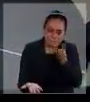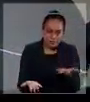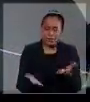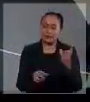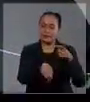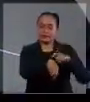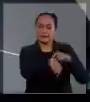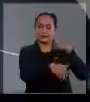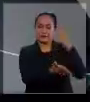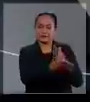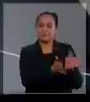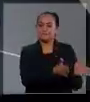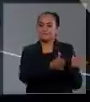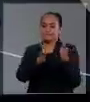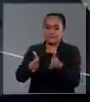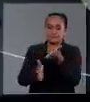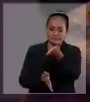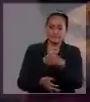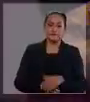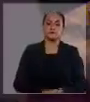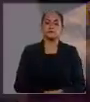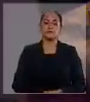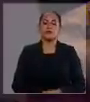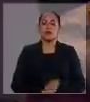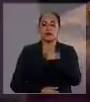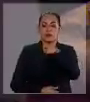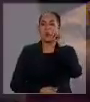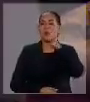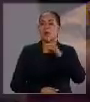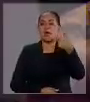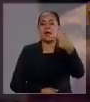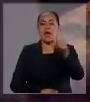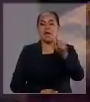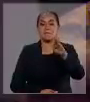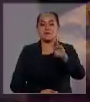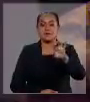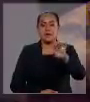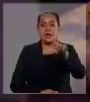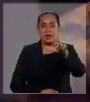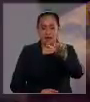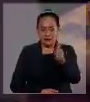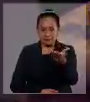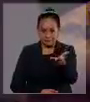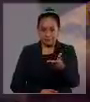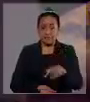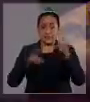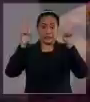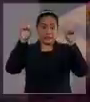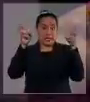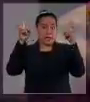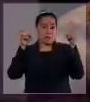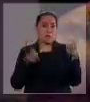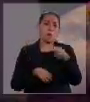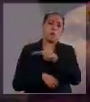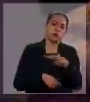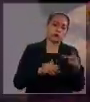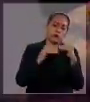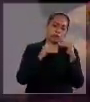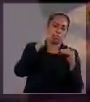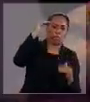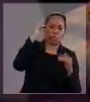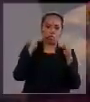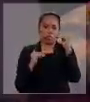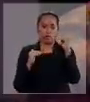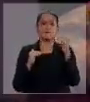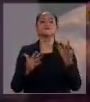Gabriela. Vamos al siguiente segmento. El siguiente segmento, igual que el de pobreza y desigualdad, ahorita vamos a hablar de ciencia y tecnología. La idea es que sea una